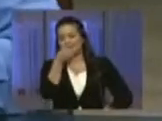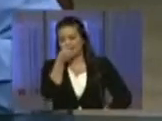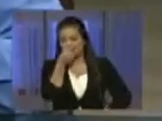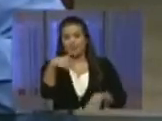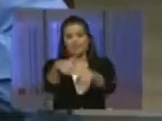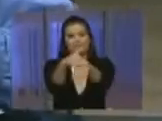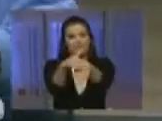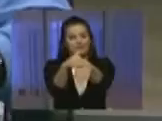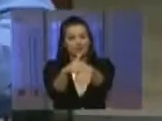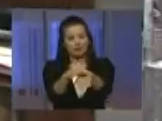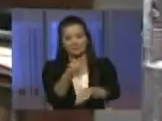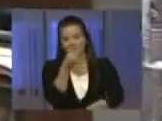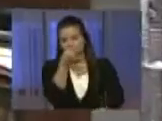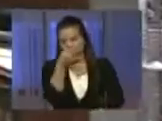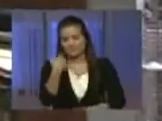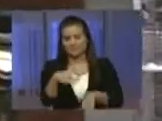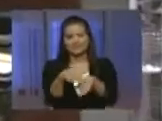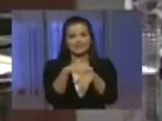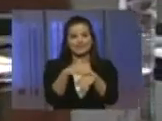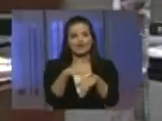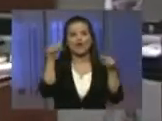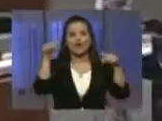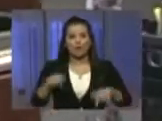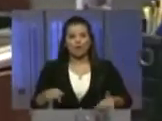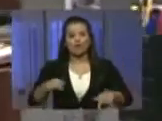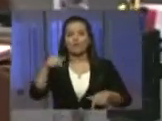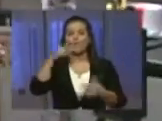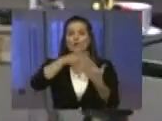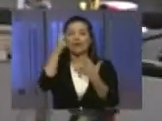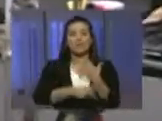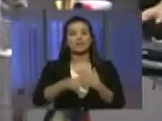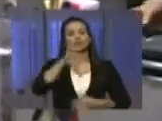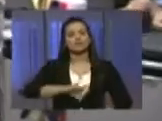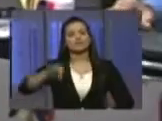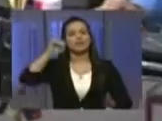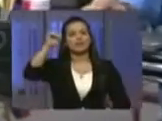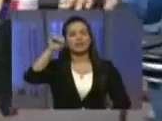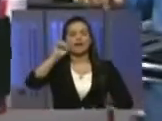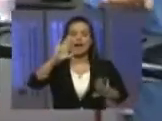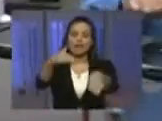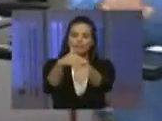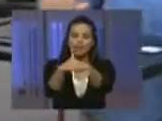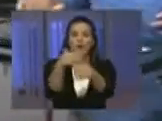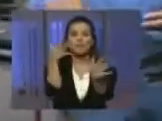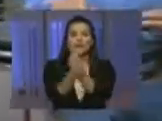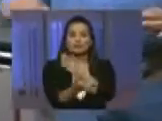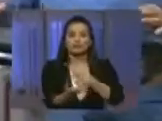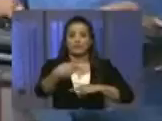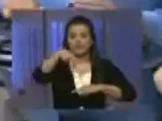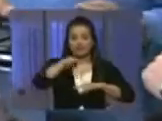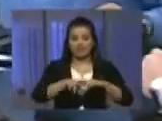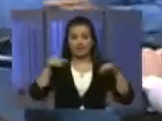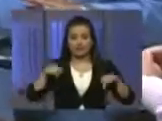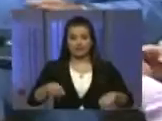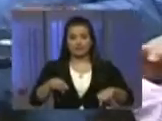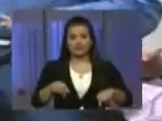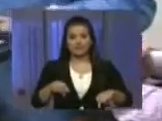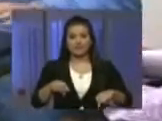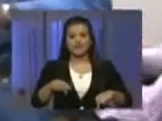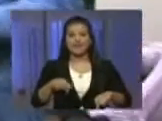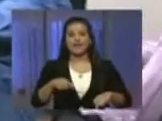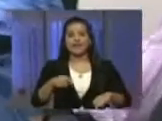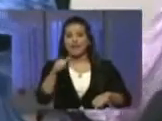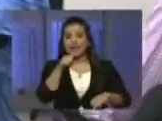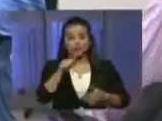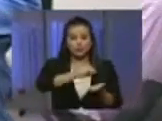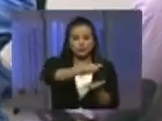Perdón un buen programa socialista que Bueno mira como iba a ser el programa de aquí me limpiaron quién sabe qué le